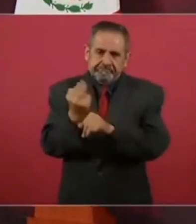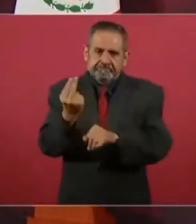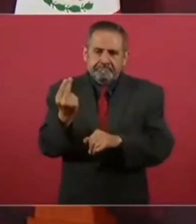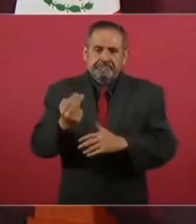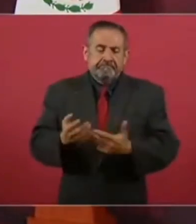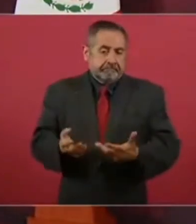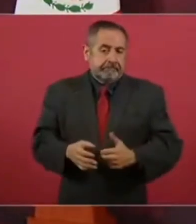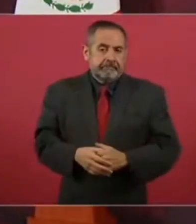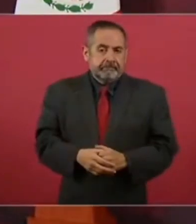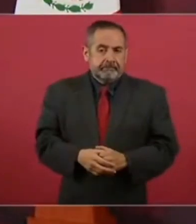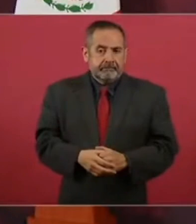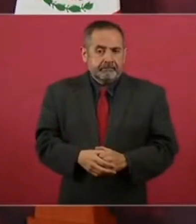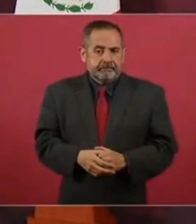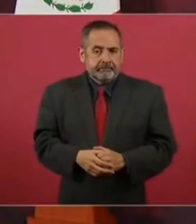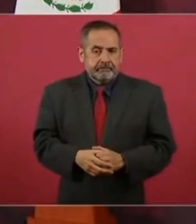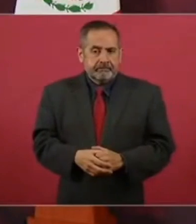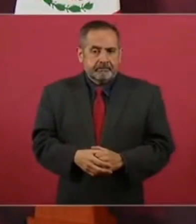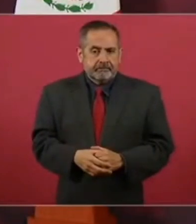Y